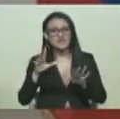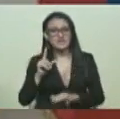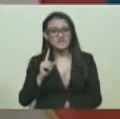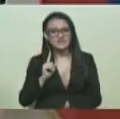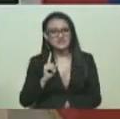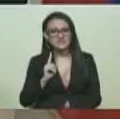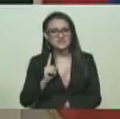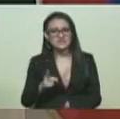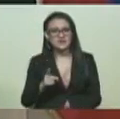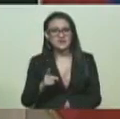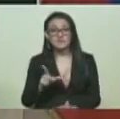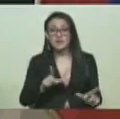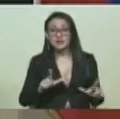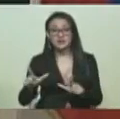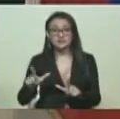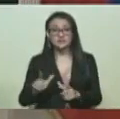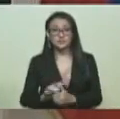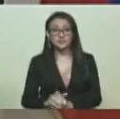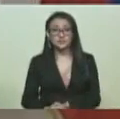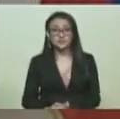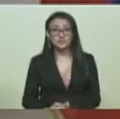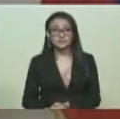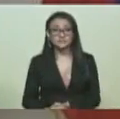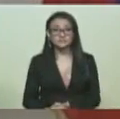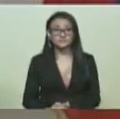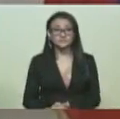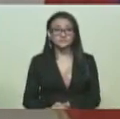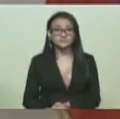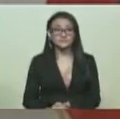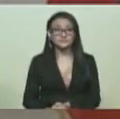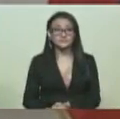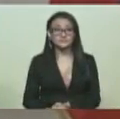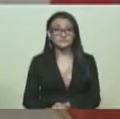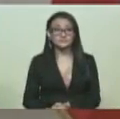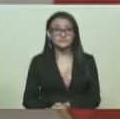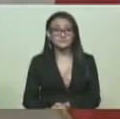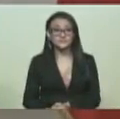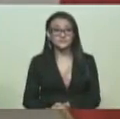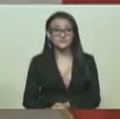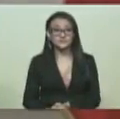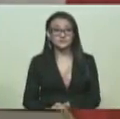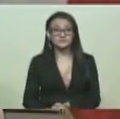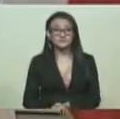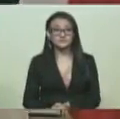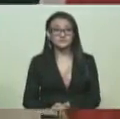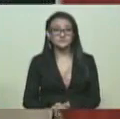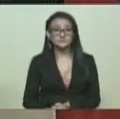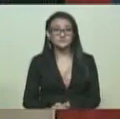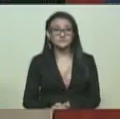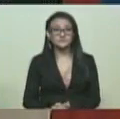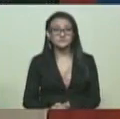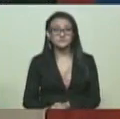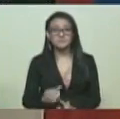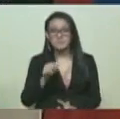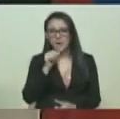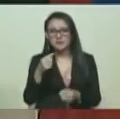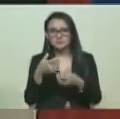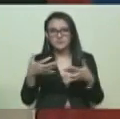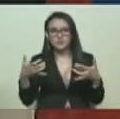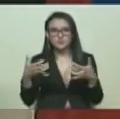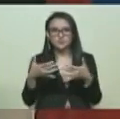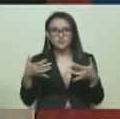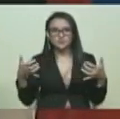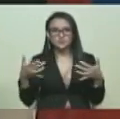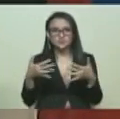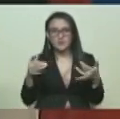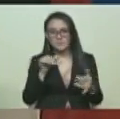debe estar eso listo. Trato de interpretar la mala redacción